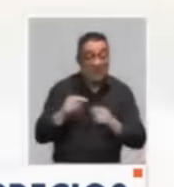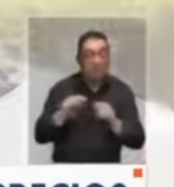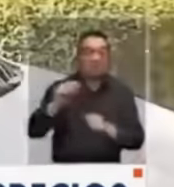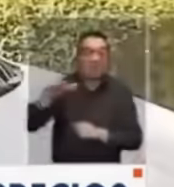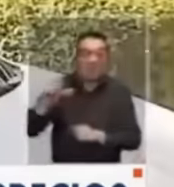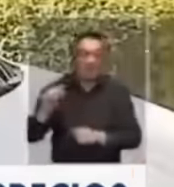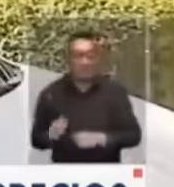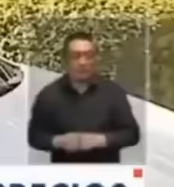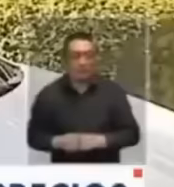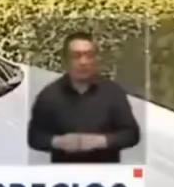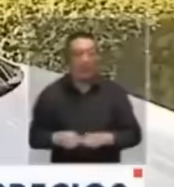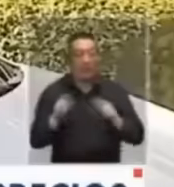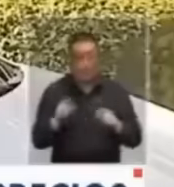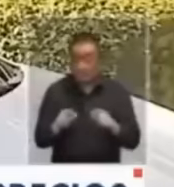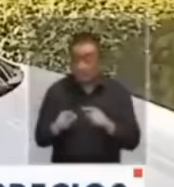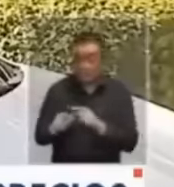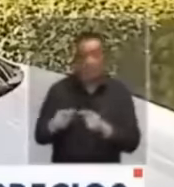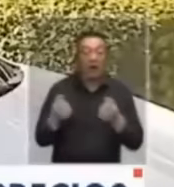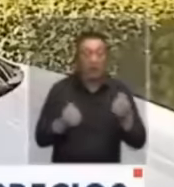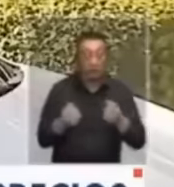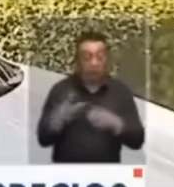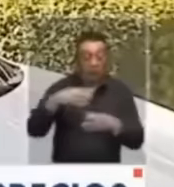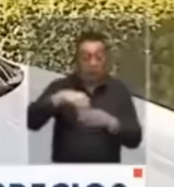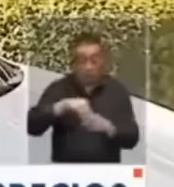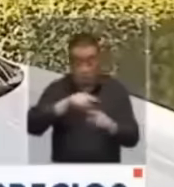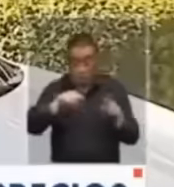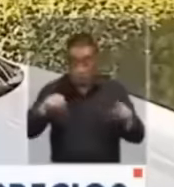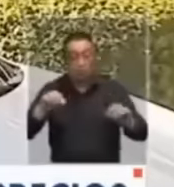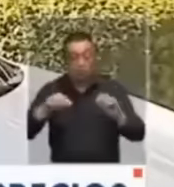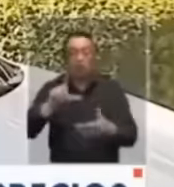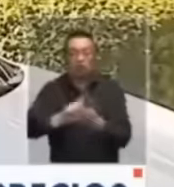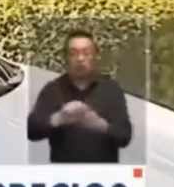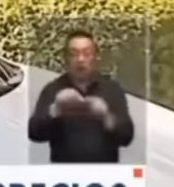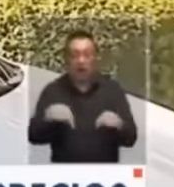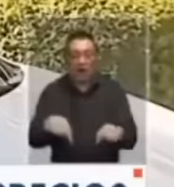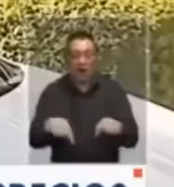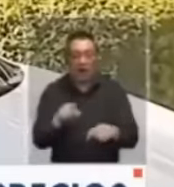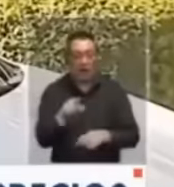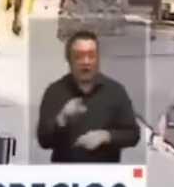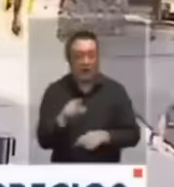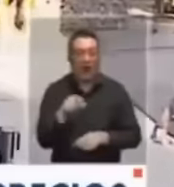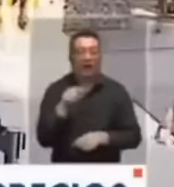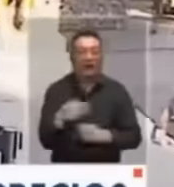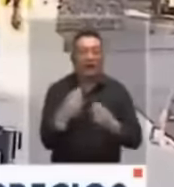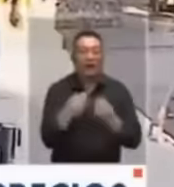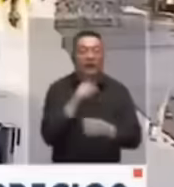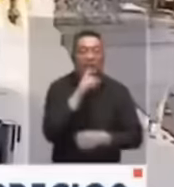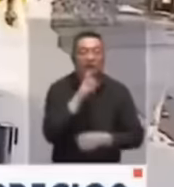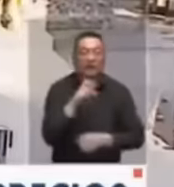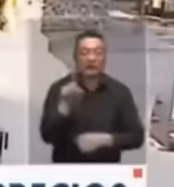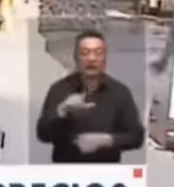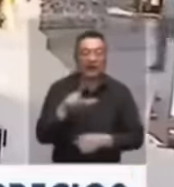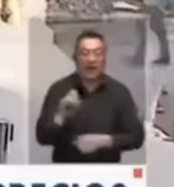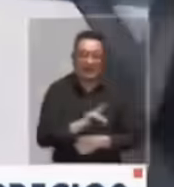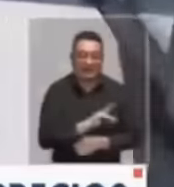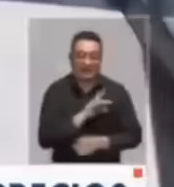Está linda esa. Módulo Isla con uno de los autos adentro. Esa es la ubicación en este minuto de Tesla Chile. Esa ubicación